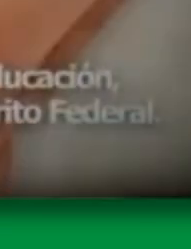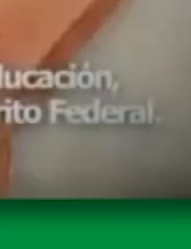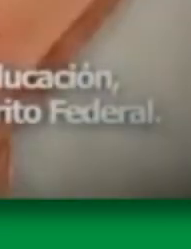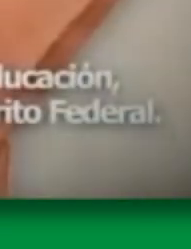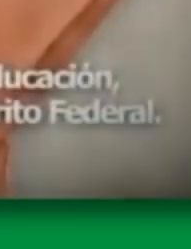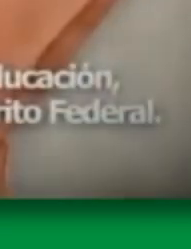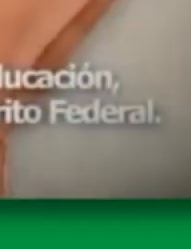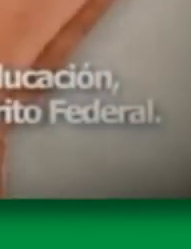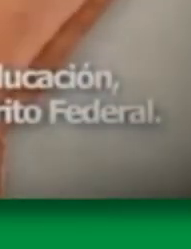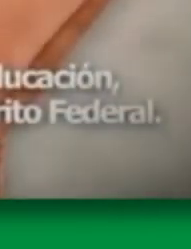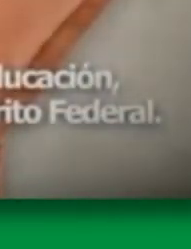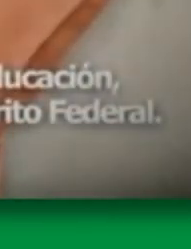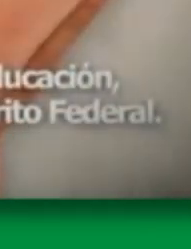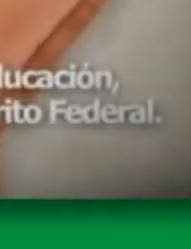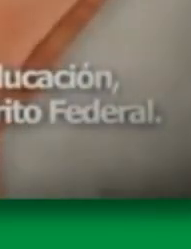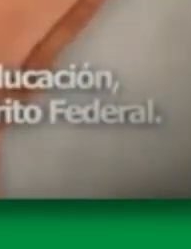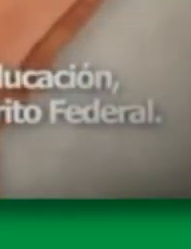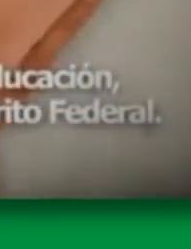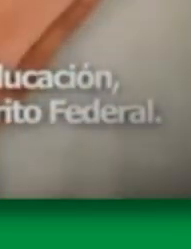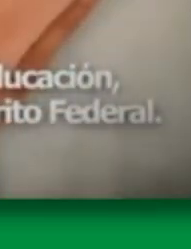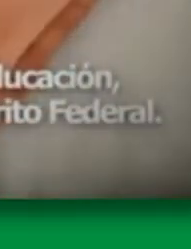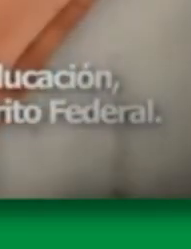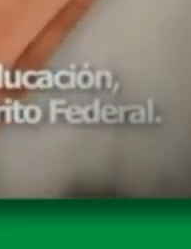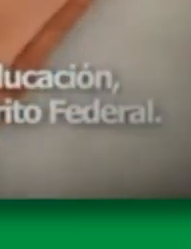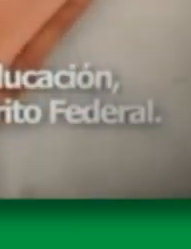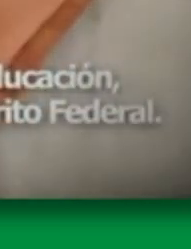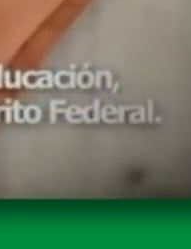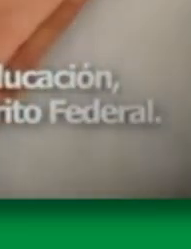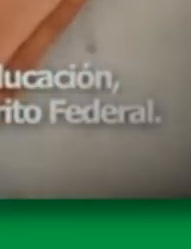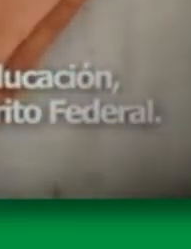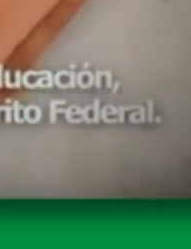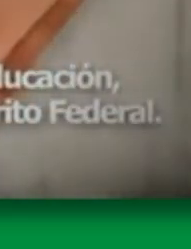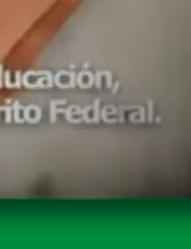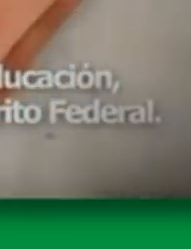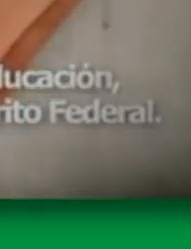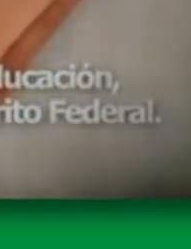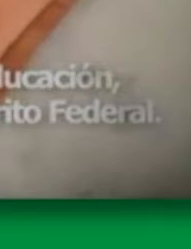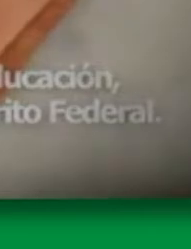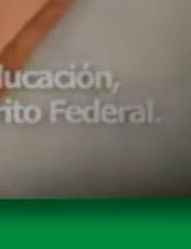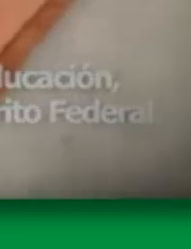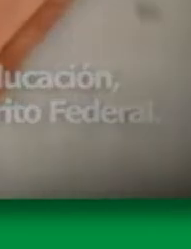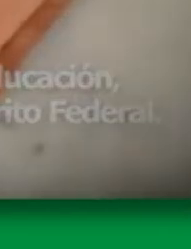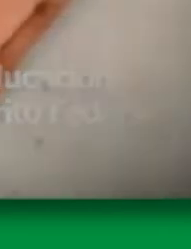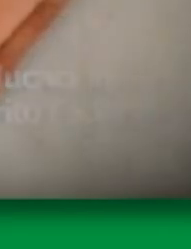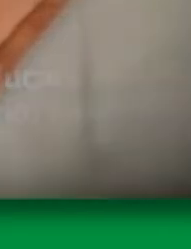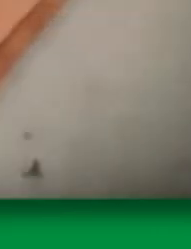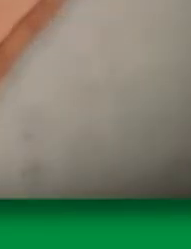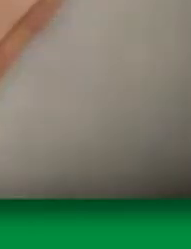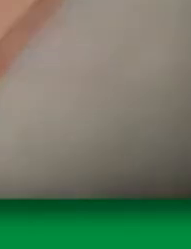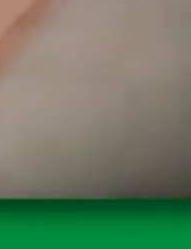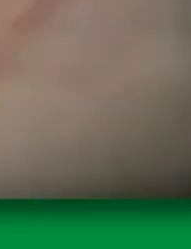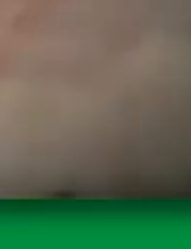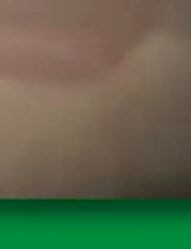Entre 1937 y 1940 es diputado al Congreso Nacional por el Distrito Federal.